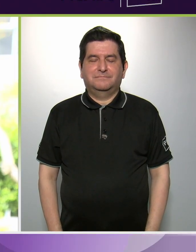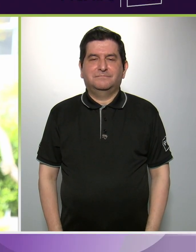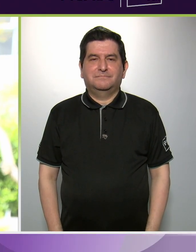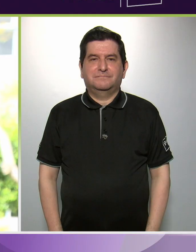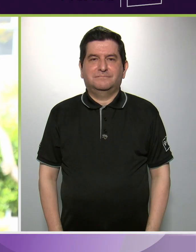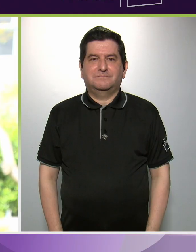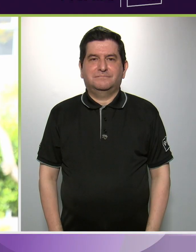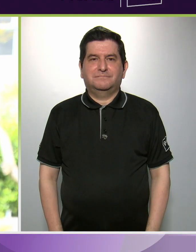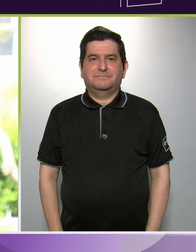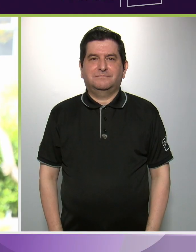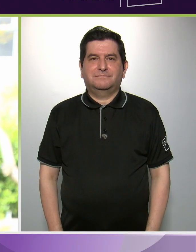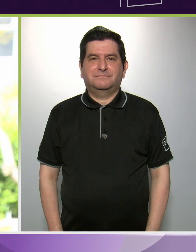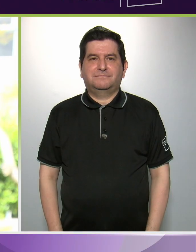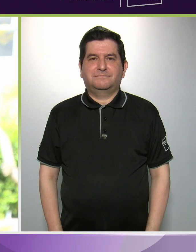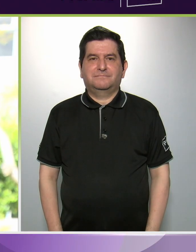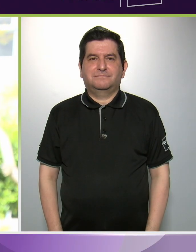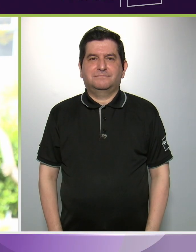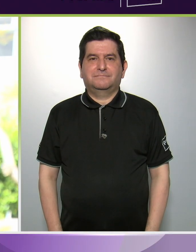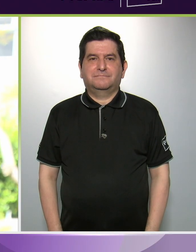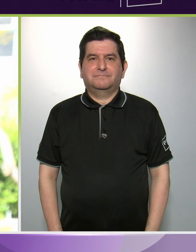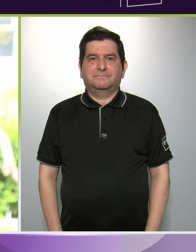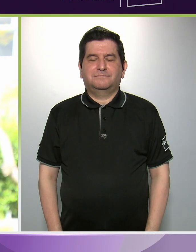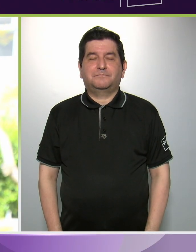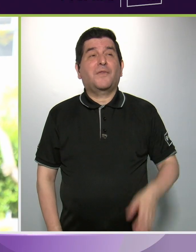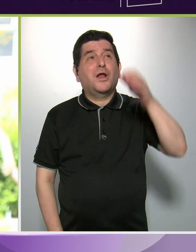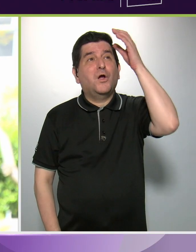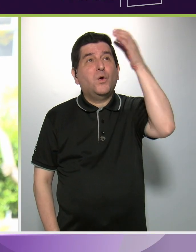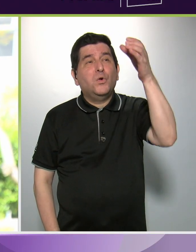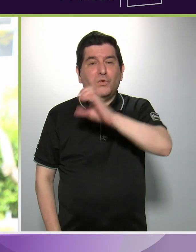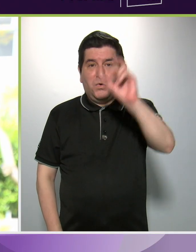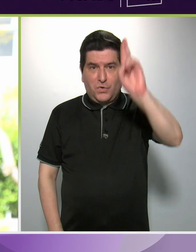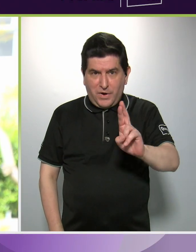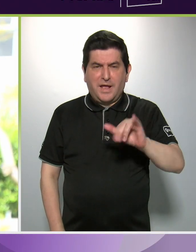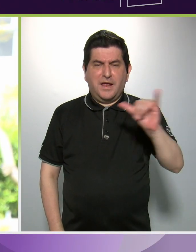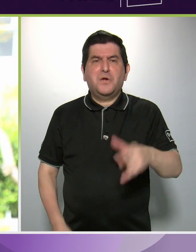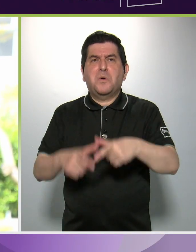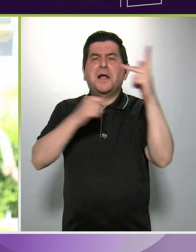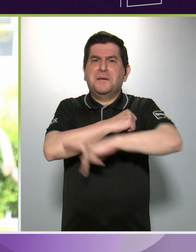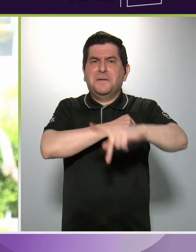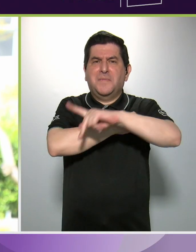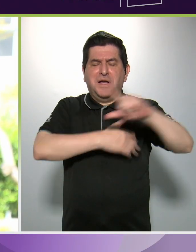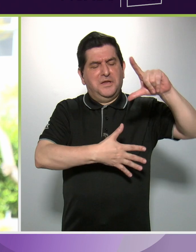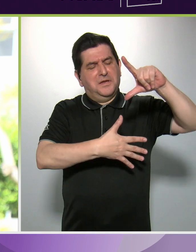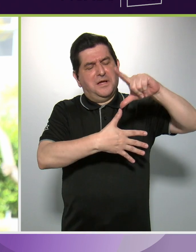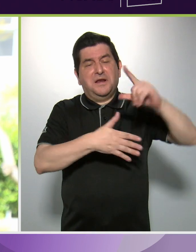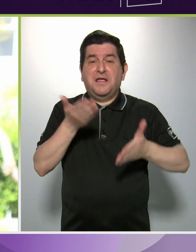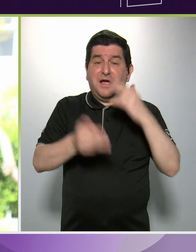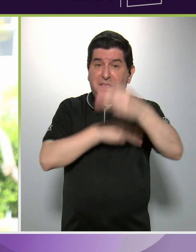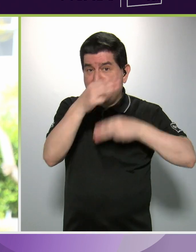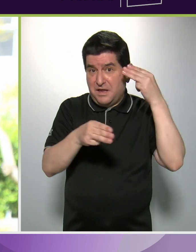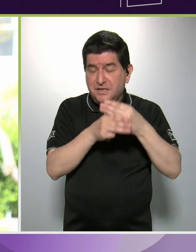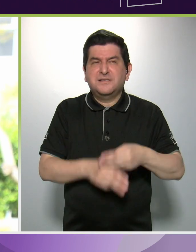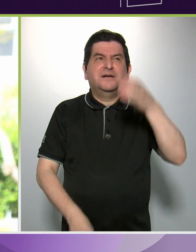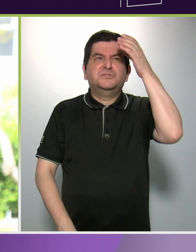Culturalmente, Costa Rica, así como la mayoría de los países de Latinoamérica y tal vez del mundo, ha tenido una cultura de discriminación, de burla, de mofa hacia